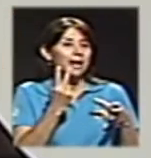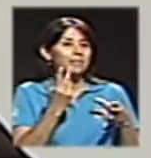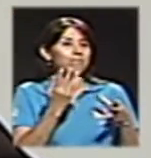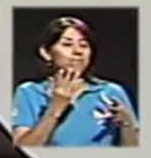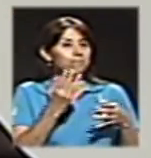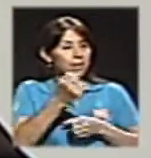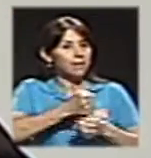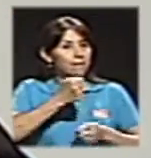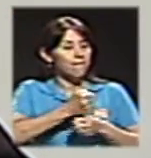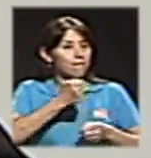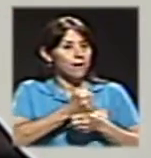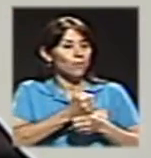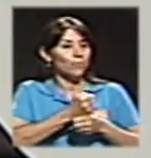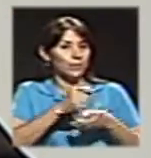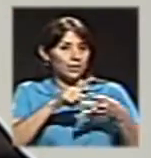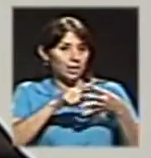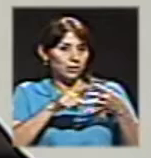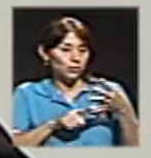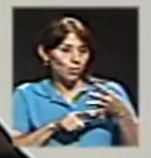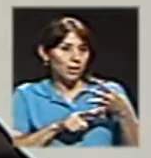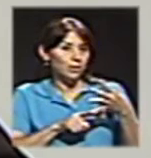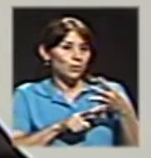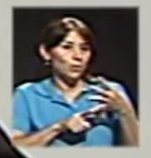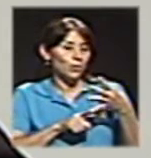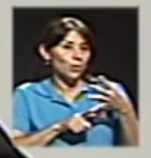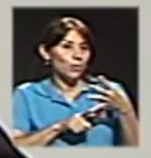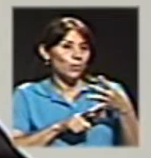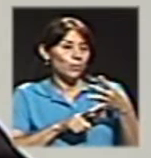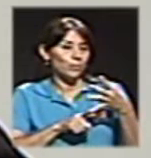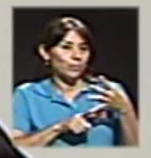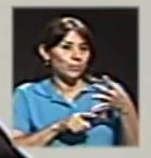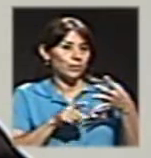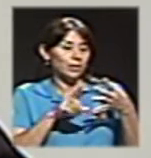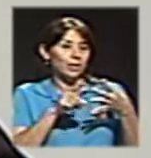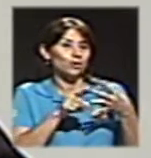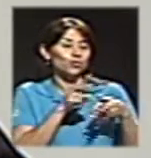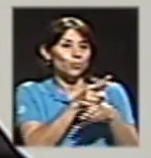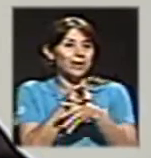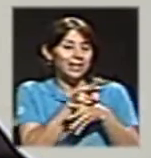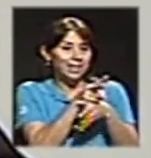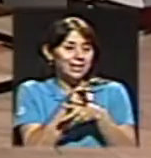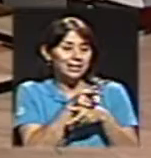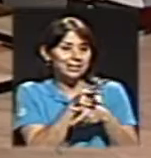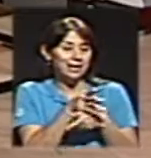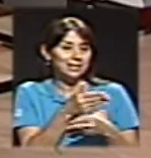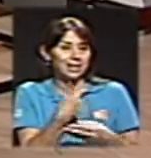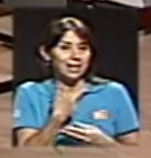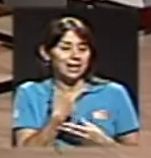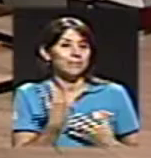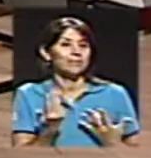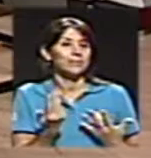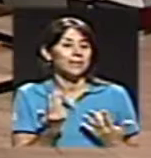cuatro hijas que ustedes colectivamente tienen, las cuatro superintendencias, y